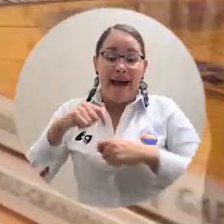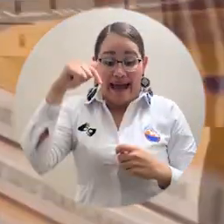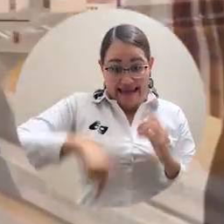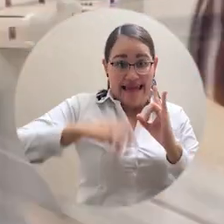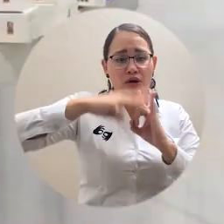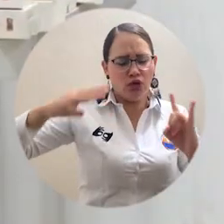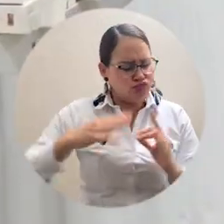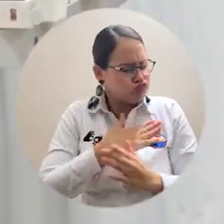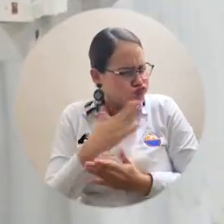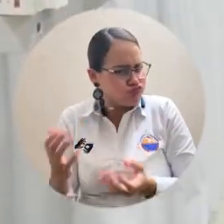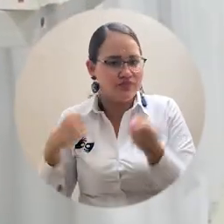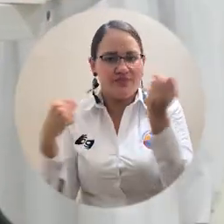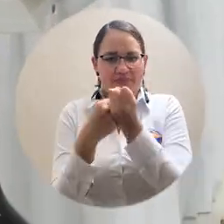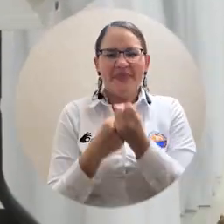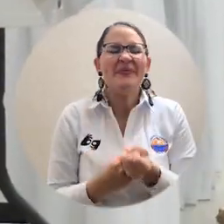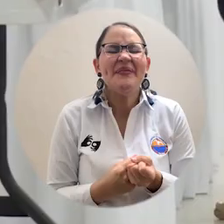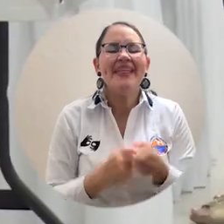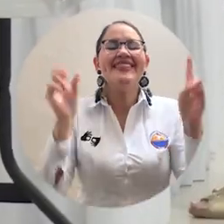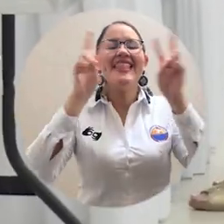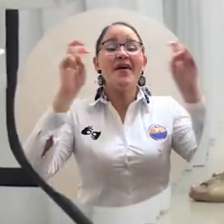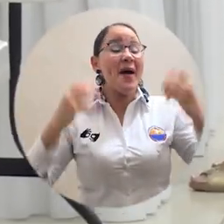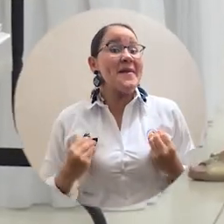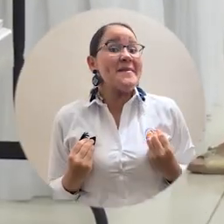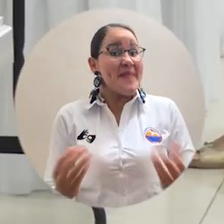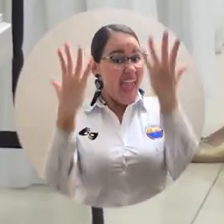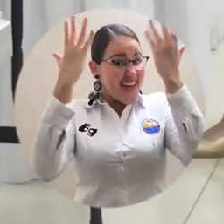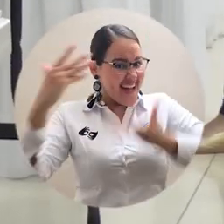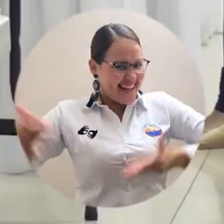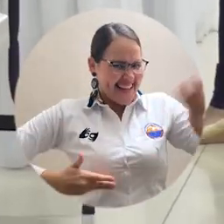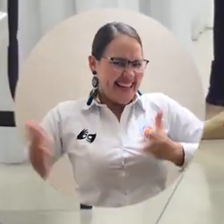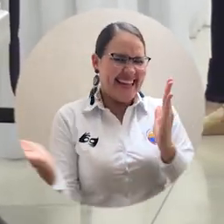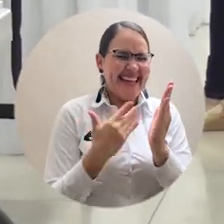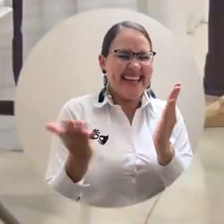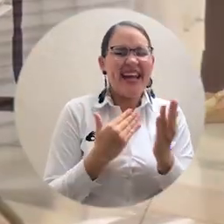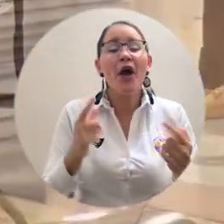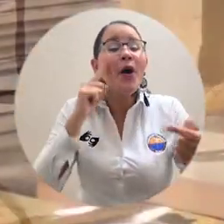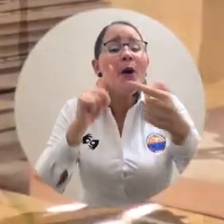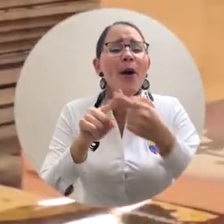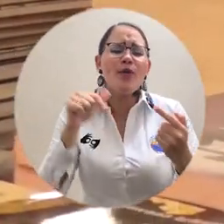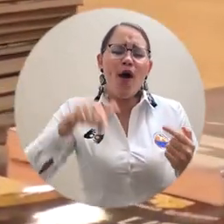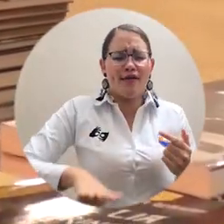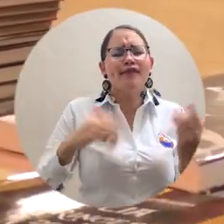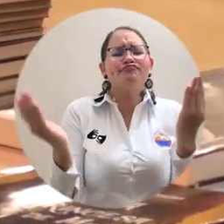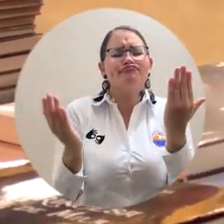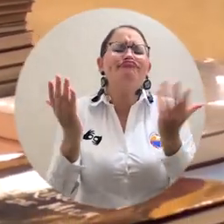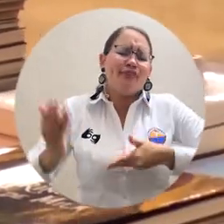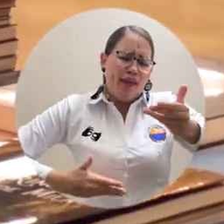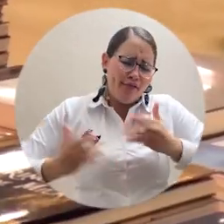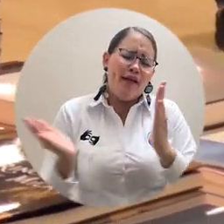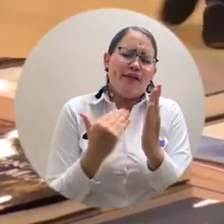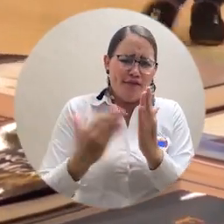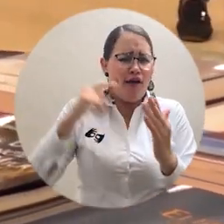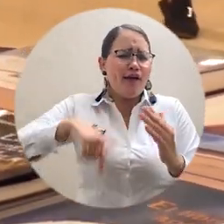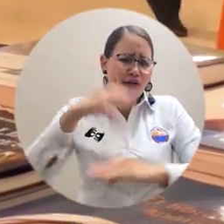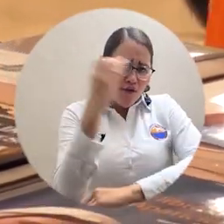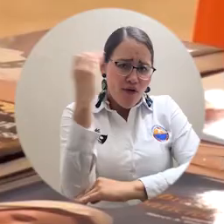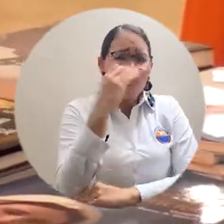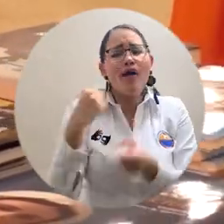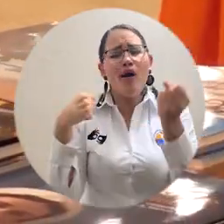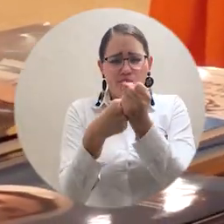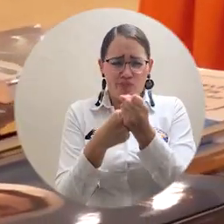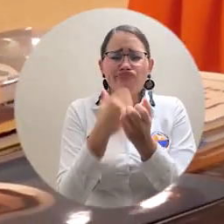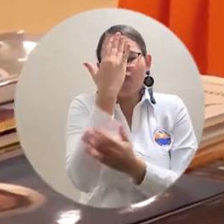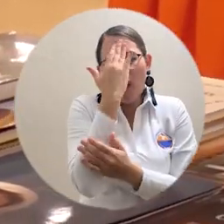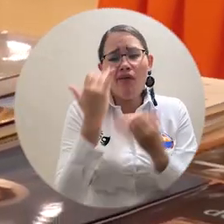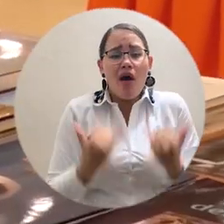responsabilidad social universitaria, se suma a la campaña Que Vivan las Librerías, la cual busca apoyar a las librerías del país en medio de la